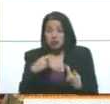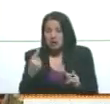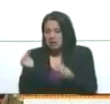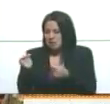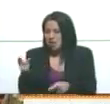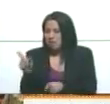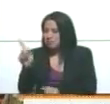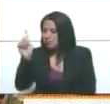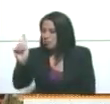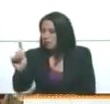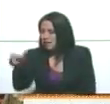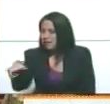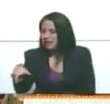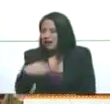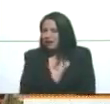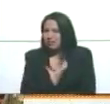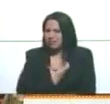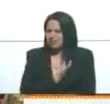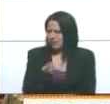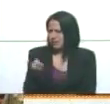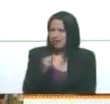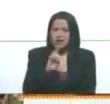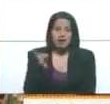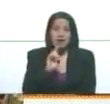alcaldía. Jamás.